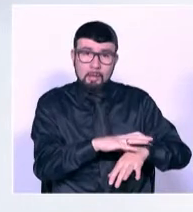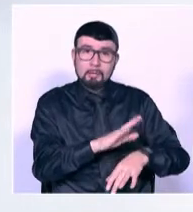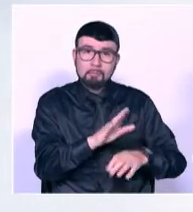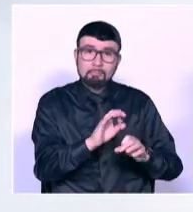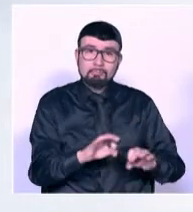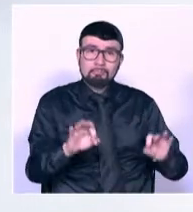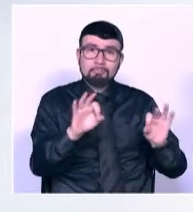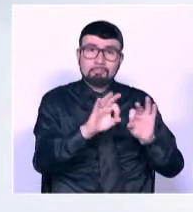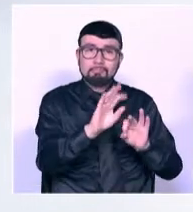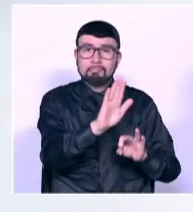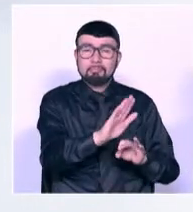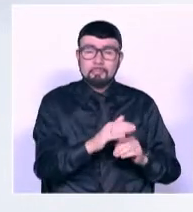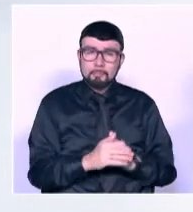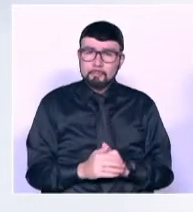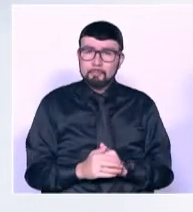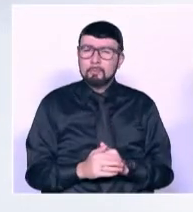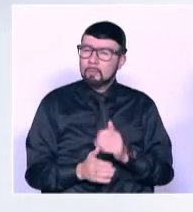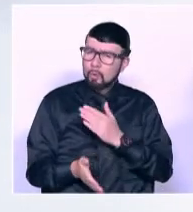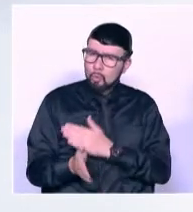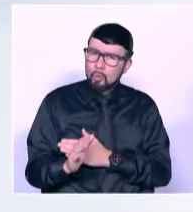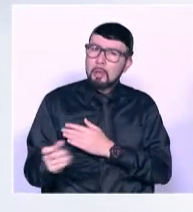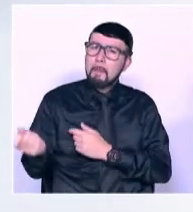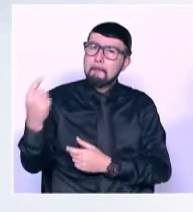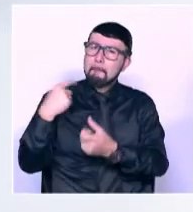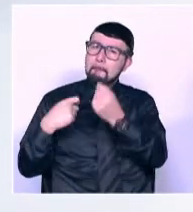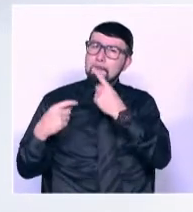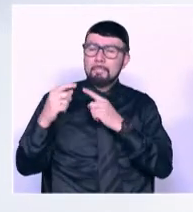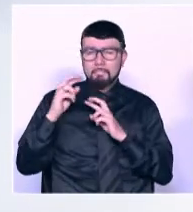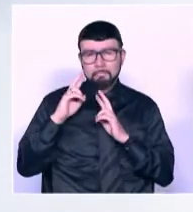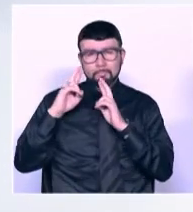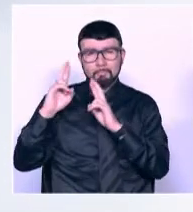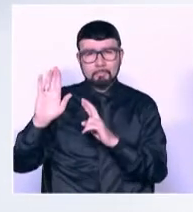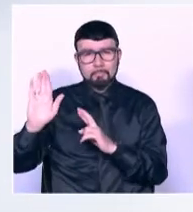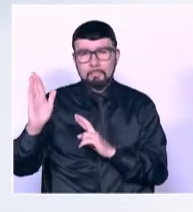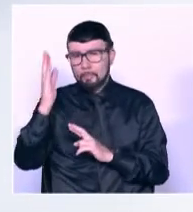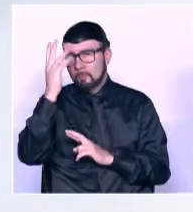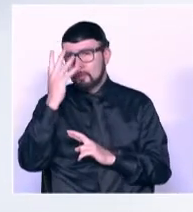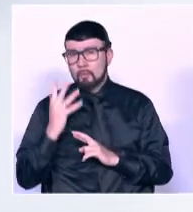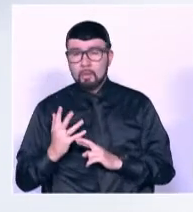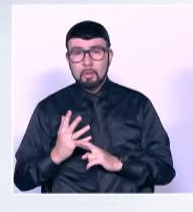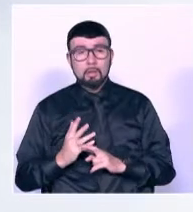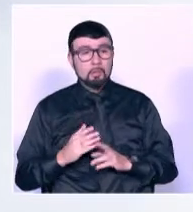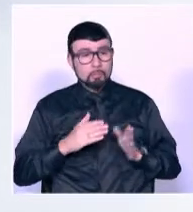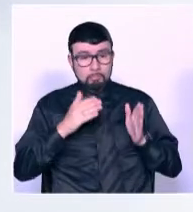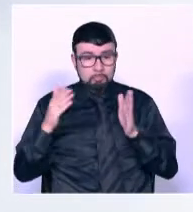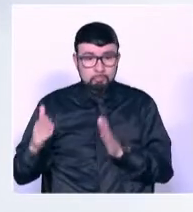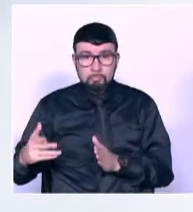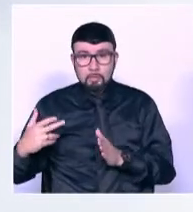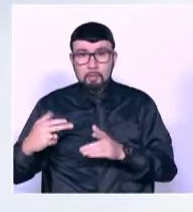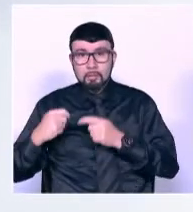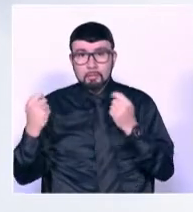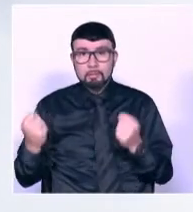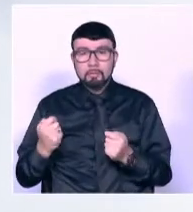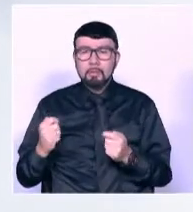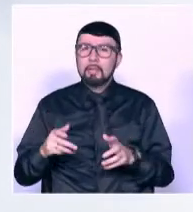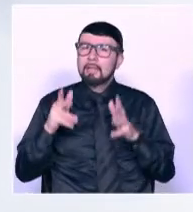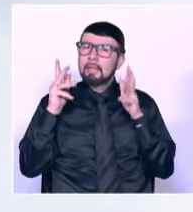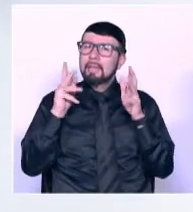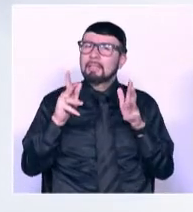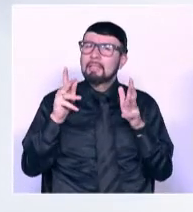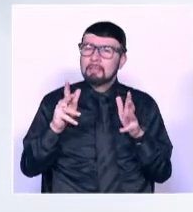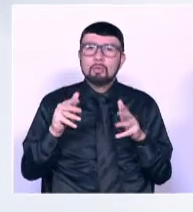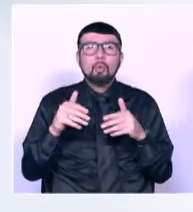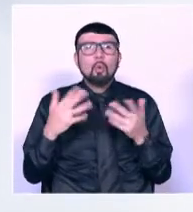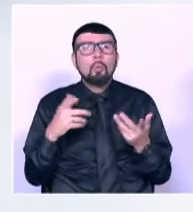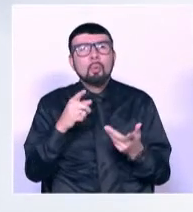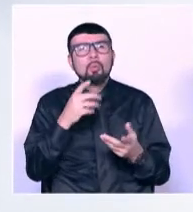zona. Vamos a seguir contestando preguntas desde Facebook Live y sobre todo después de este corte de comerciales, enseñarles a ustedes qué